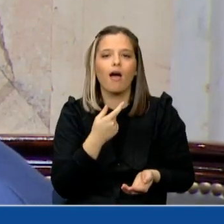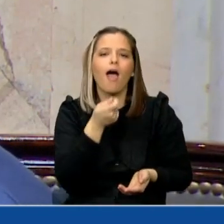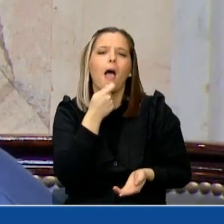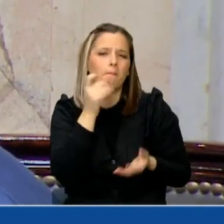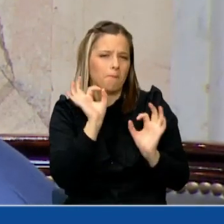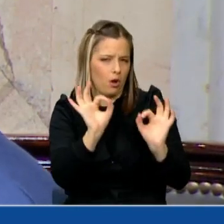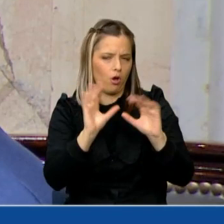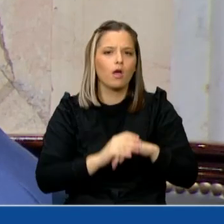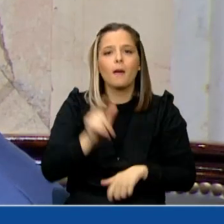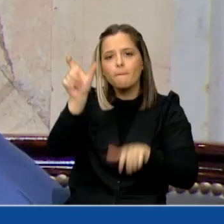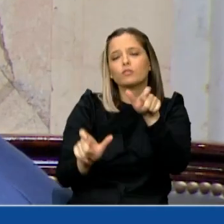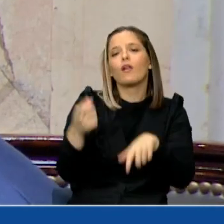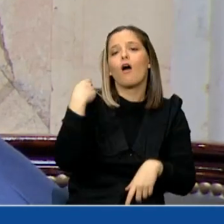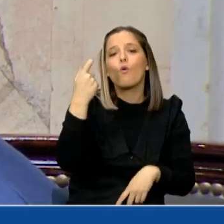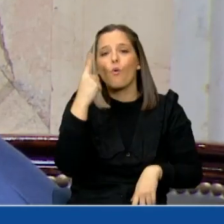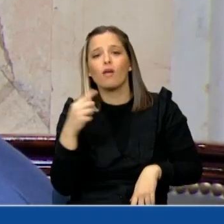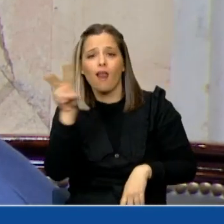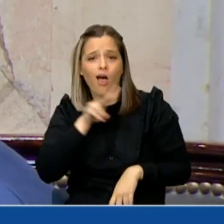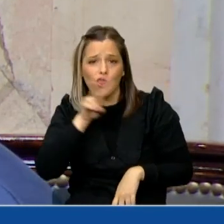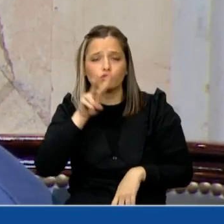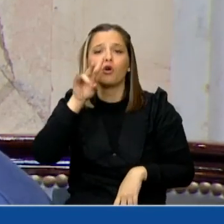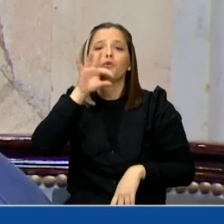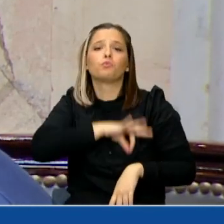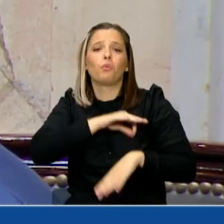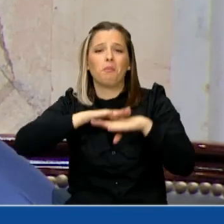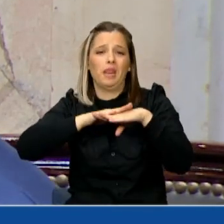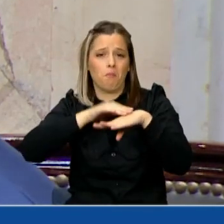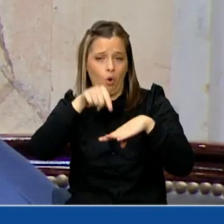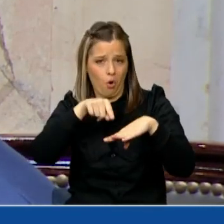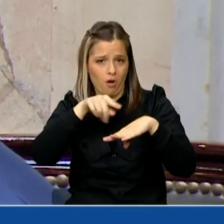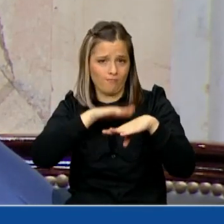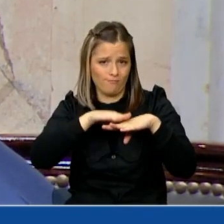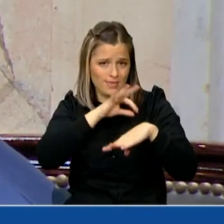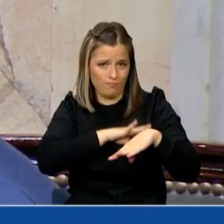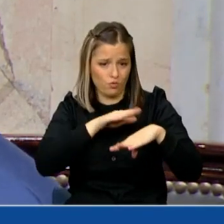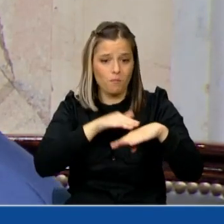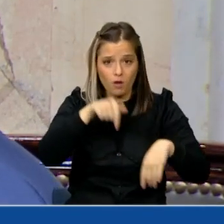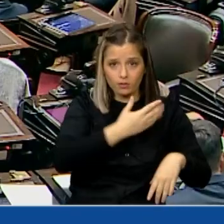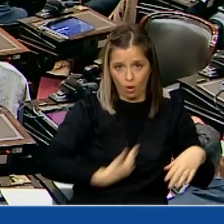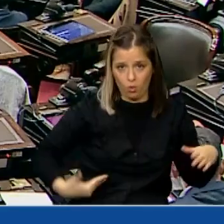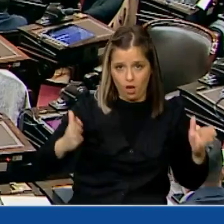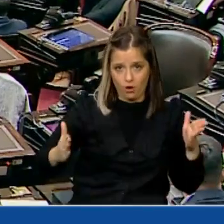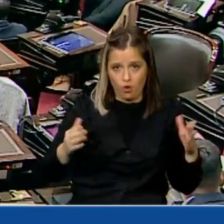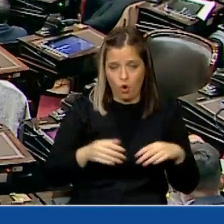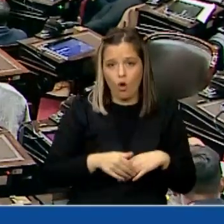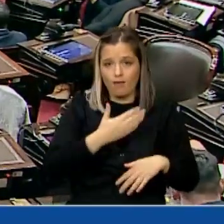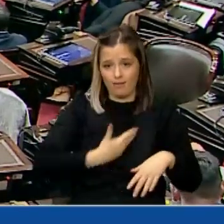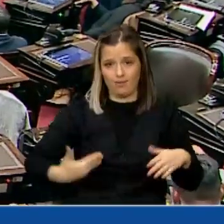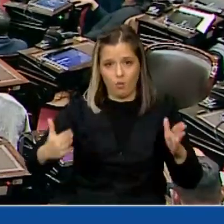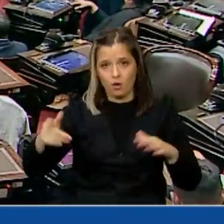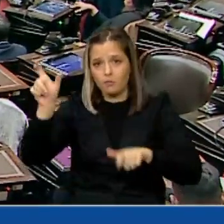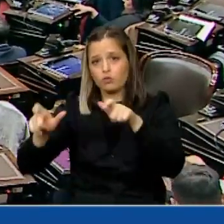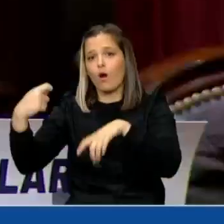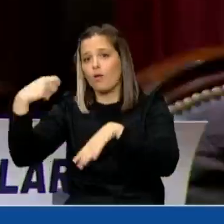en su mayoría, ¿no?, quienes superan apenas la mínima han perdido también bajo este gobierno, y quienes tienen la